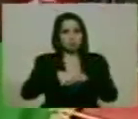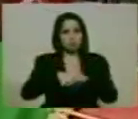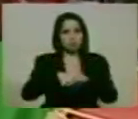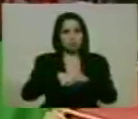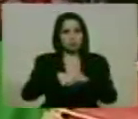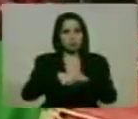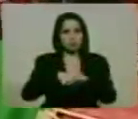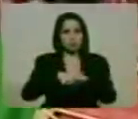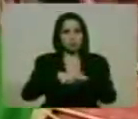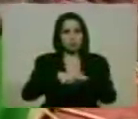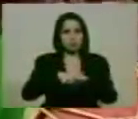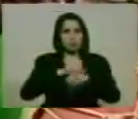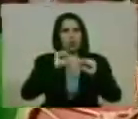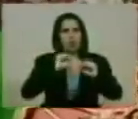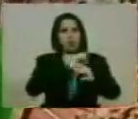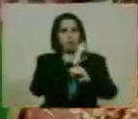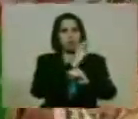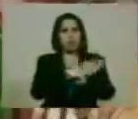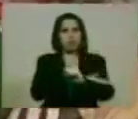poderoso,